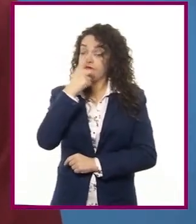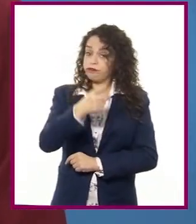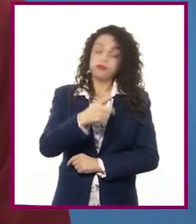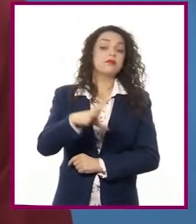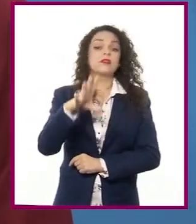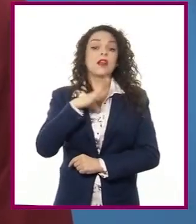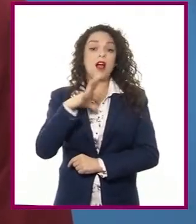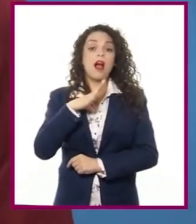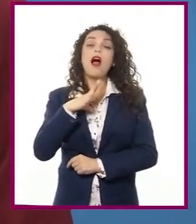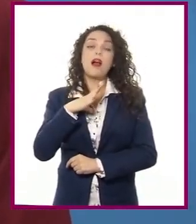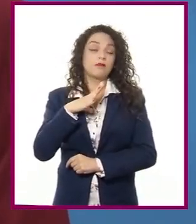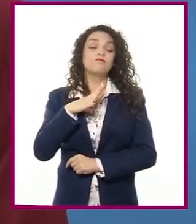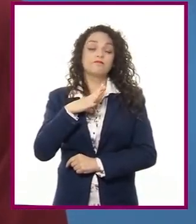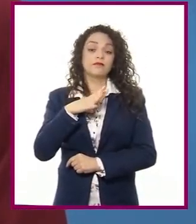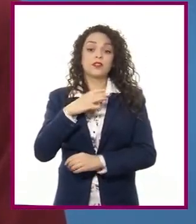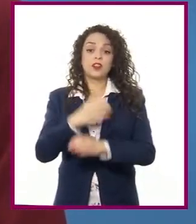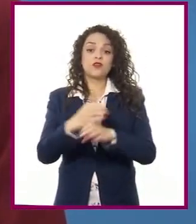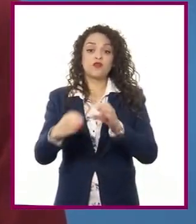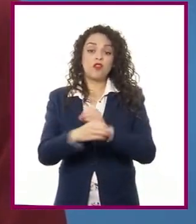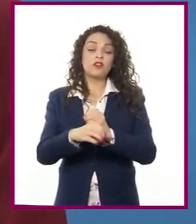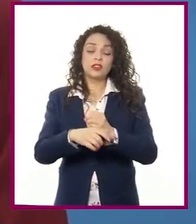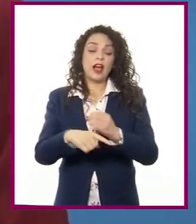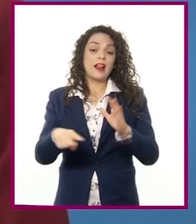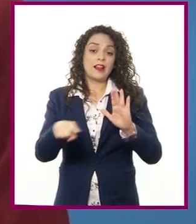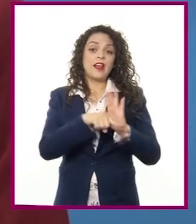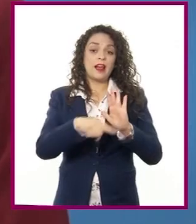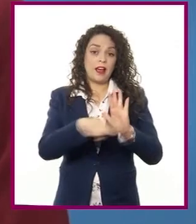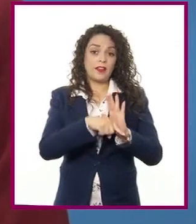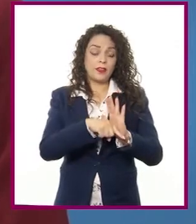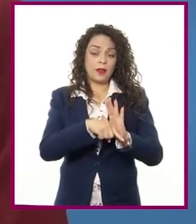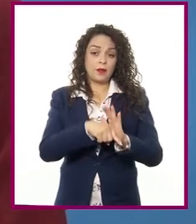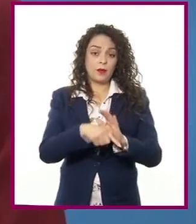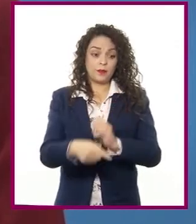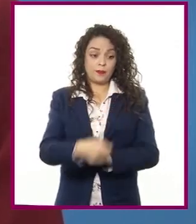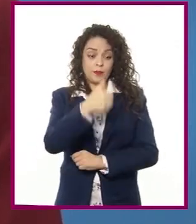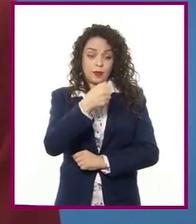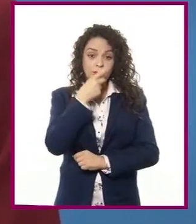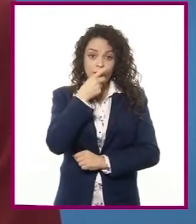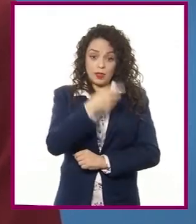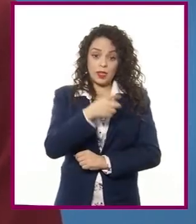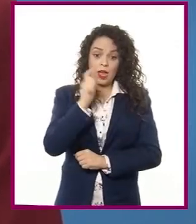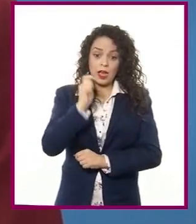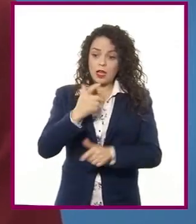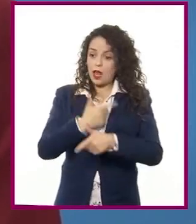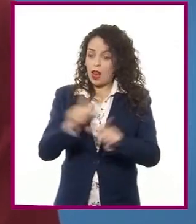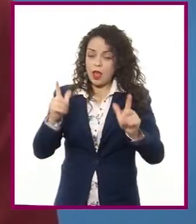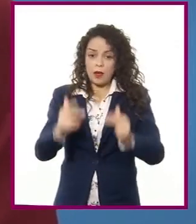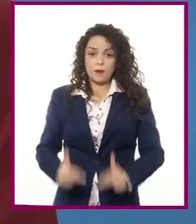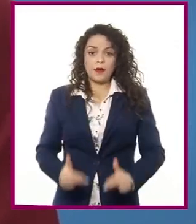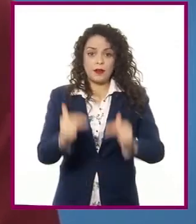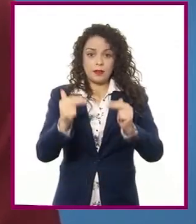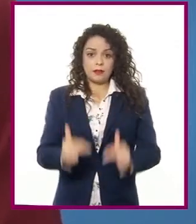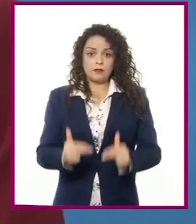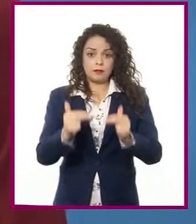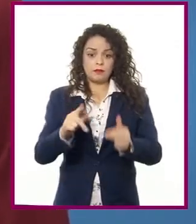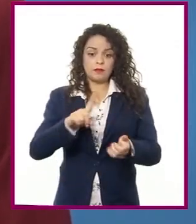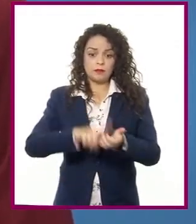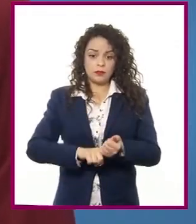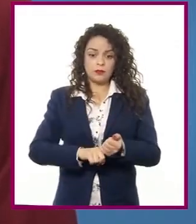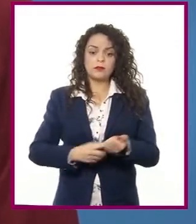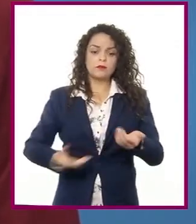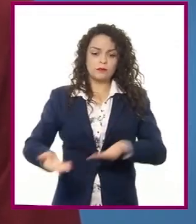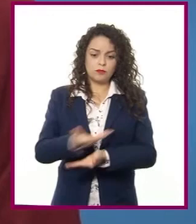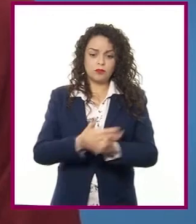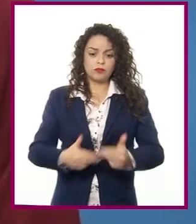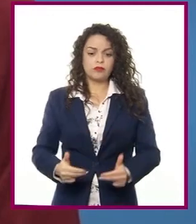múltiples desventajas. Los primeros consideran que la globalización económica y los mercados libres, entendiendo por tales aquellos en